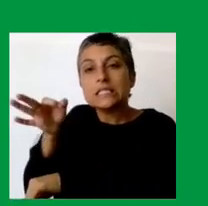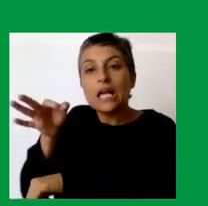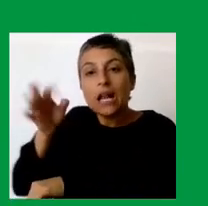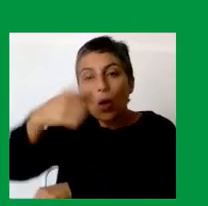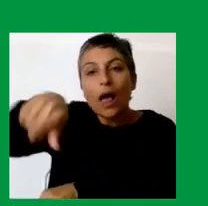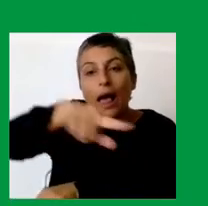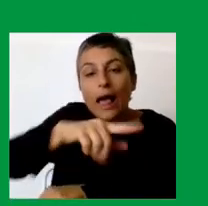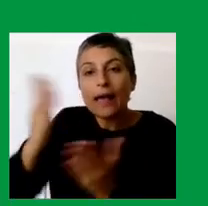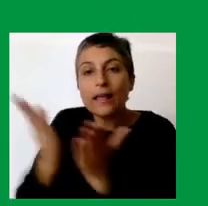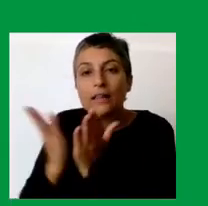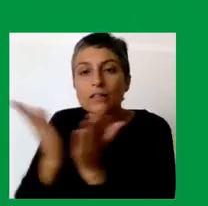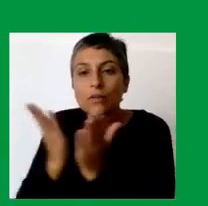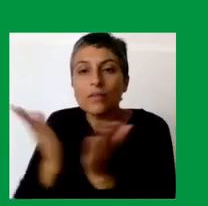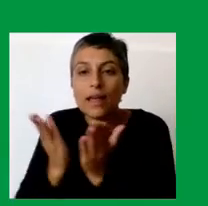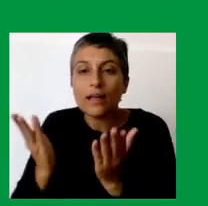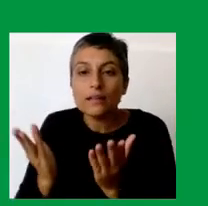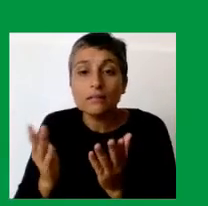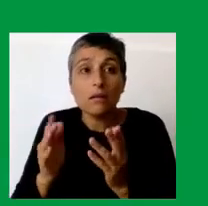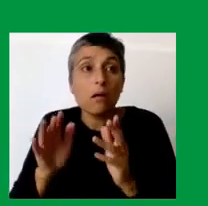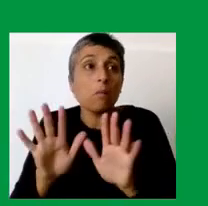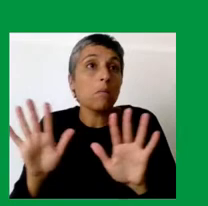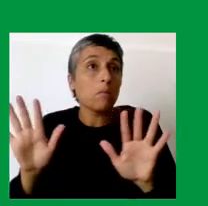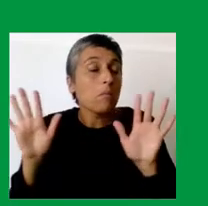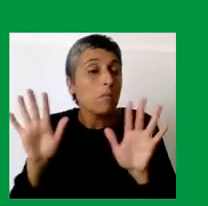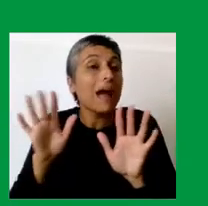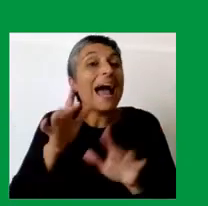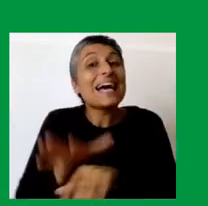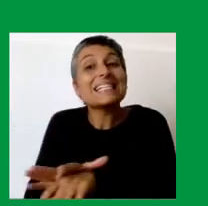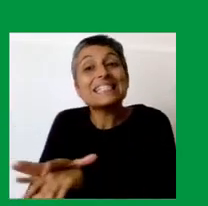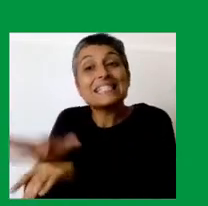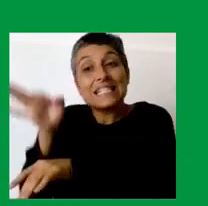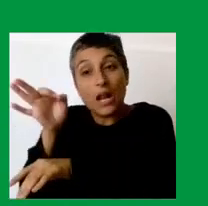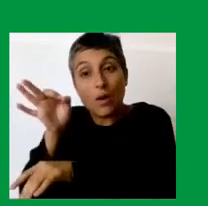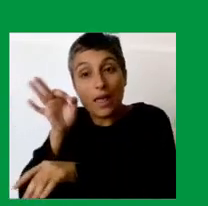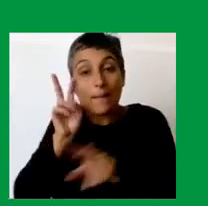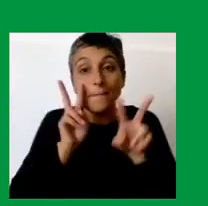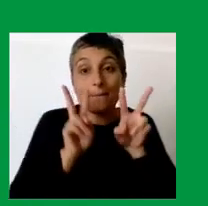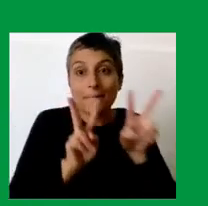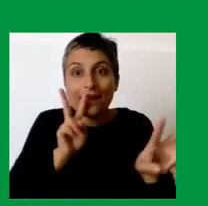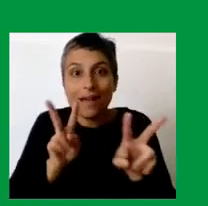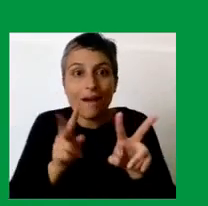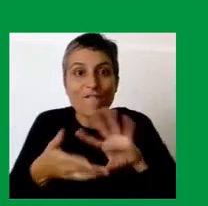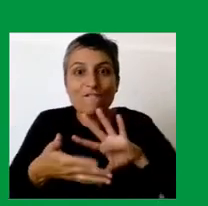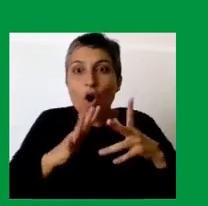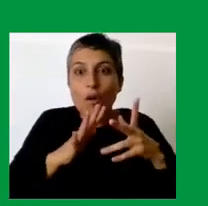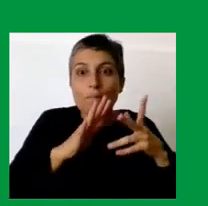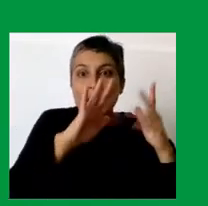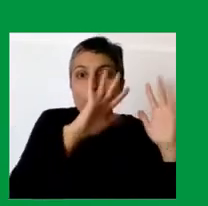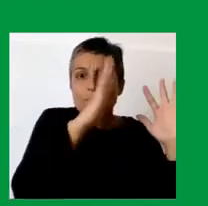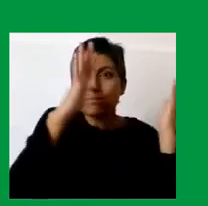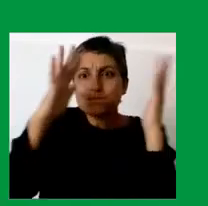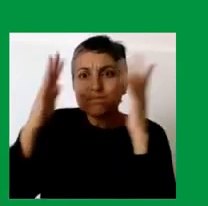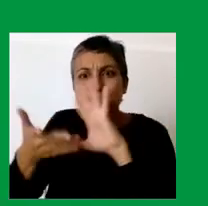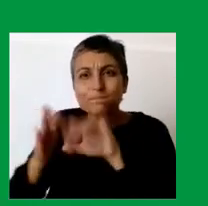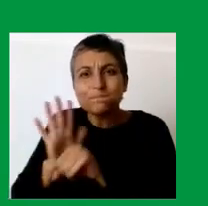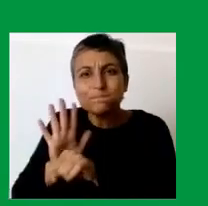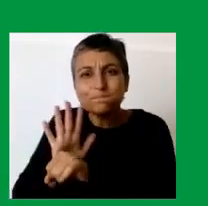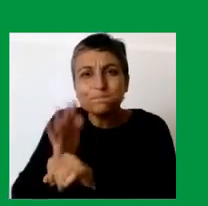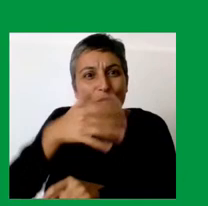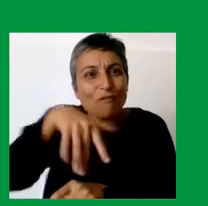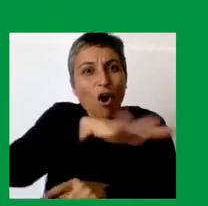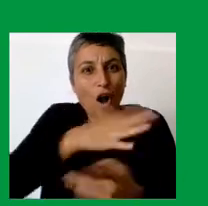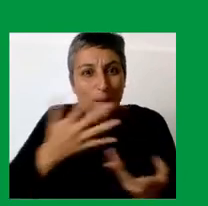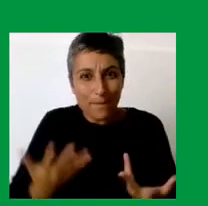las chicas, que no. No, la célula, miren esto, este es un paisaje maravilloso. Es un